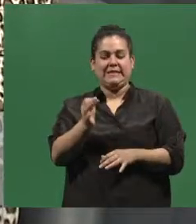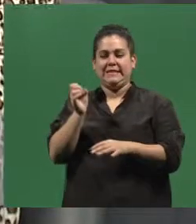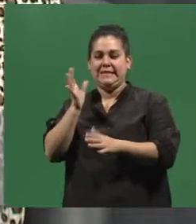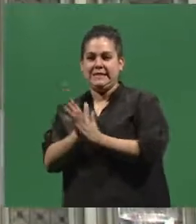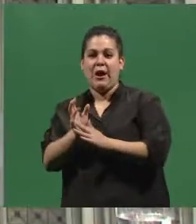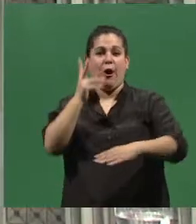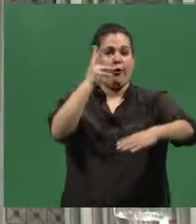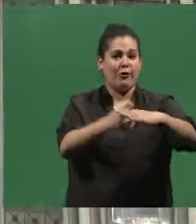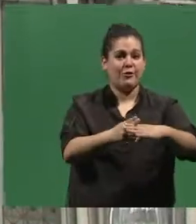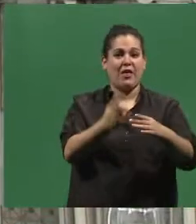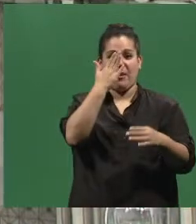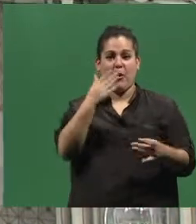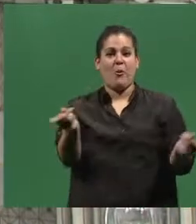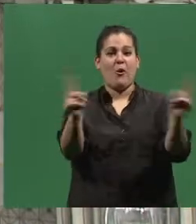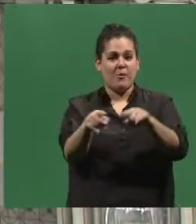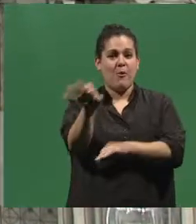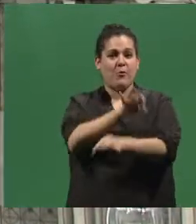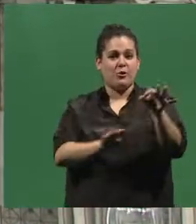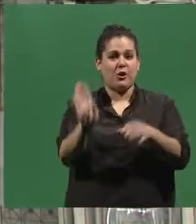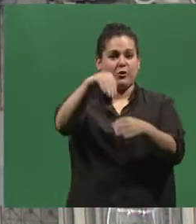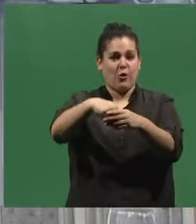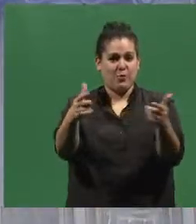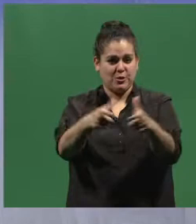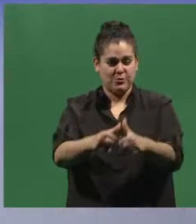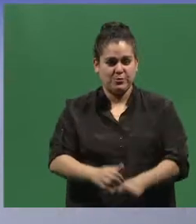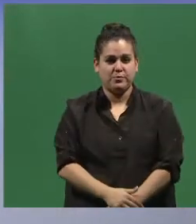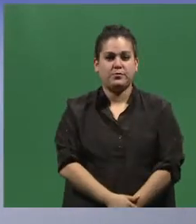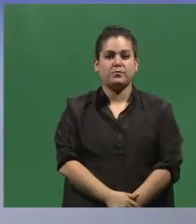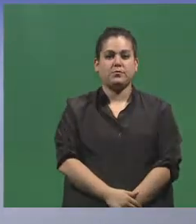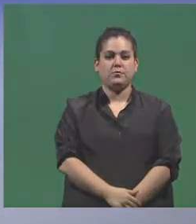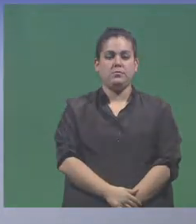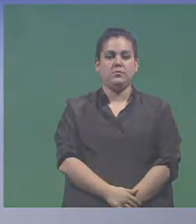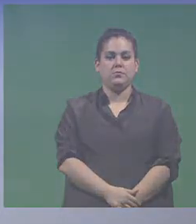un corte y ya volvemos. Esto es Proyecto en Comisión.